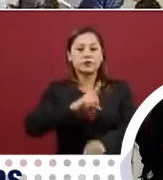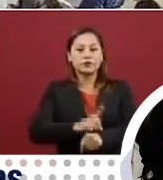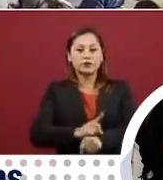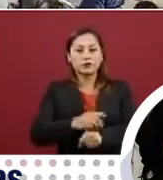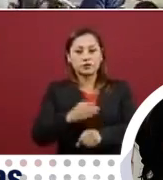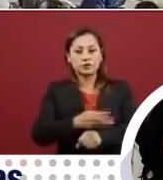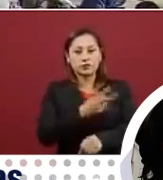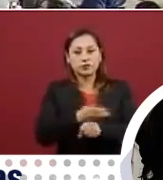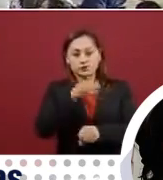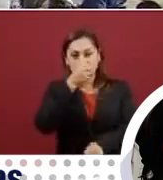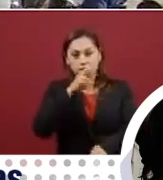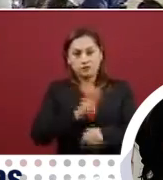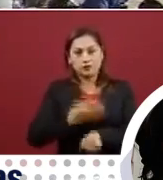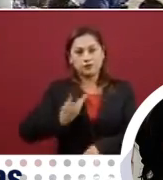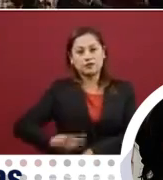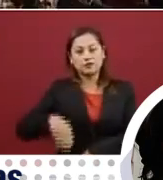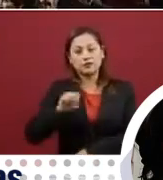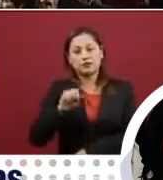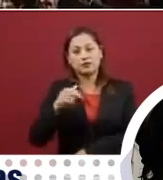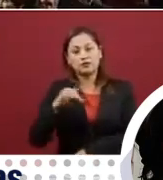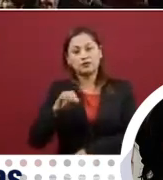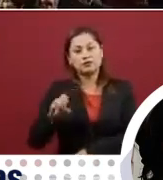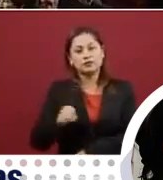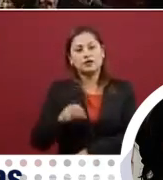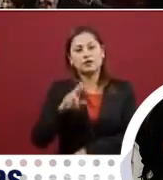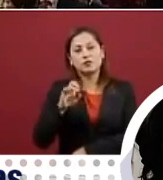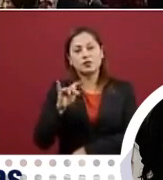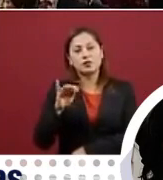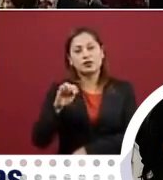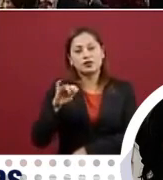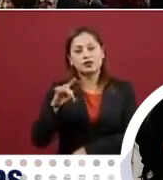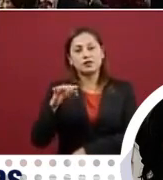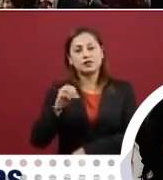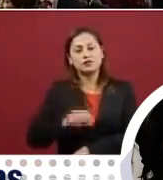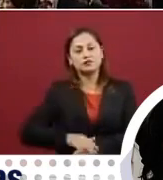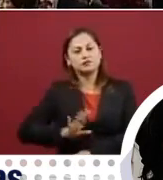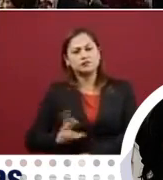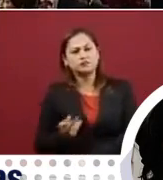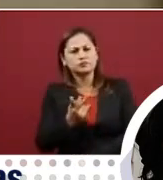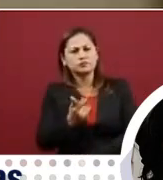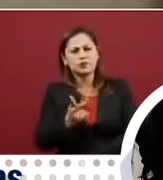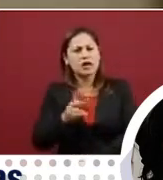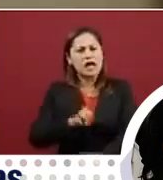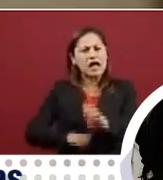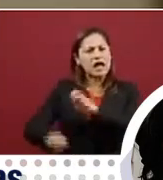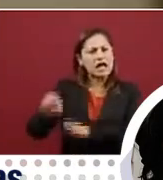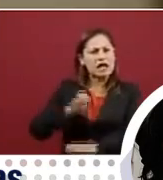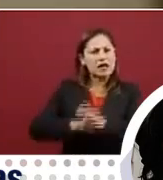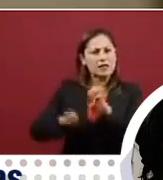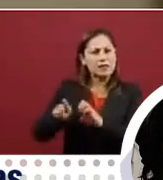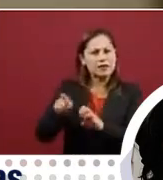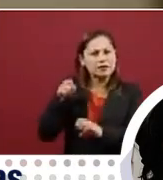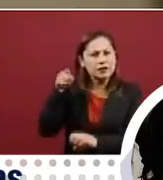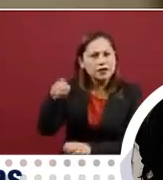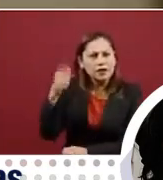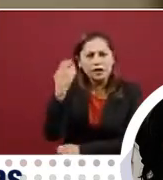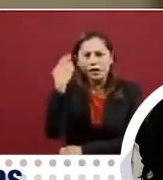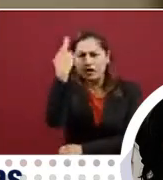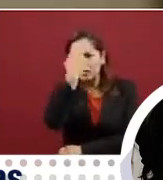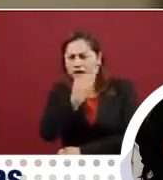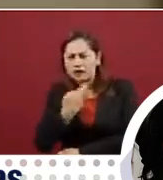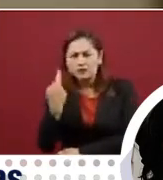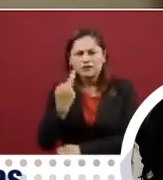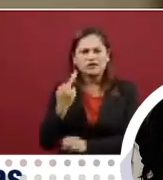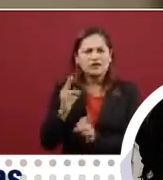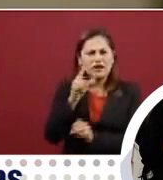la lista? Son los 125, ¿verdad? Bueno, 126 ya van. ¿Cuántos son? Ajá, 125 periodistas asesinados por hacer